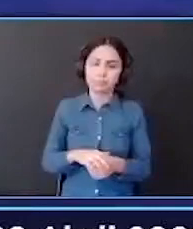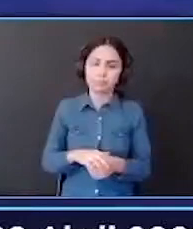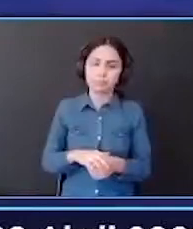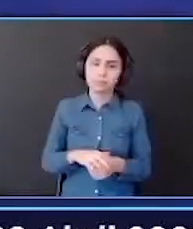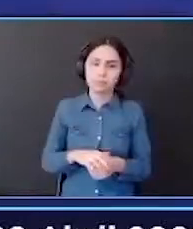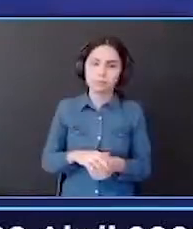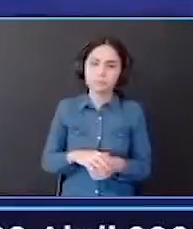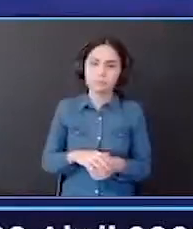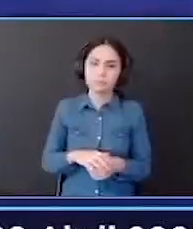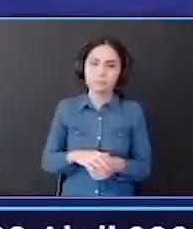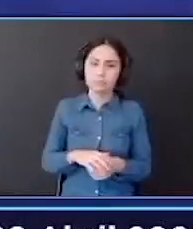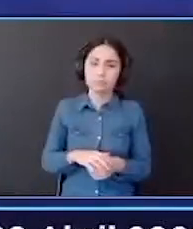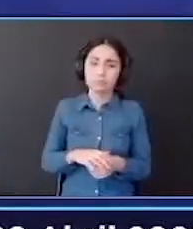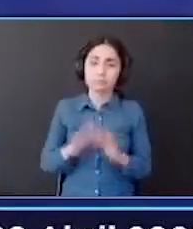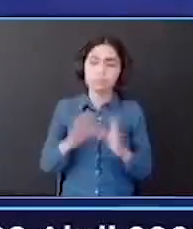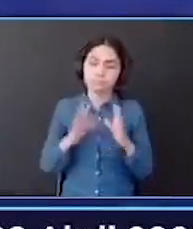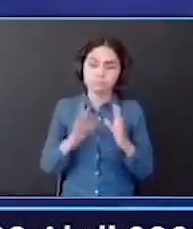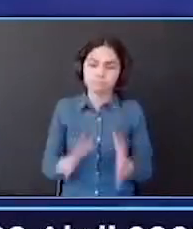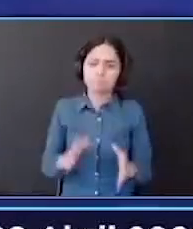ya se comentó aquí,